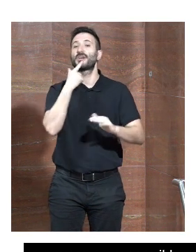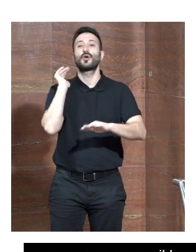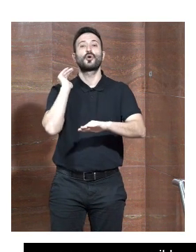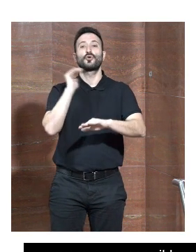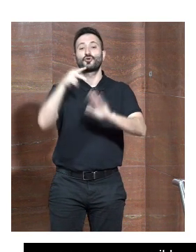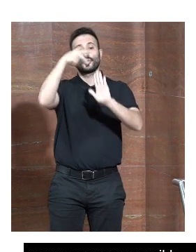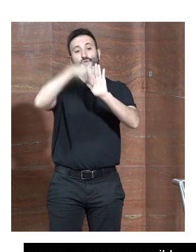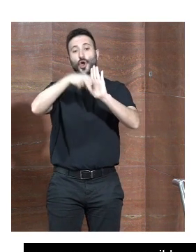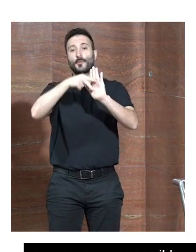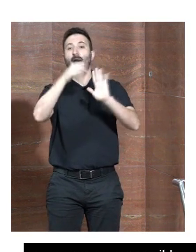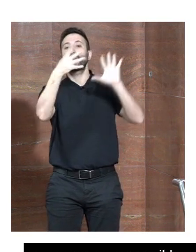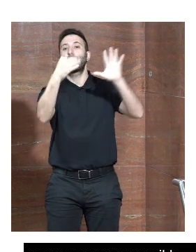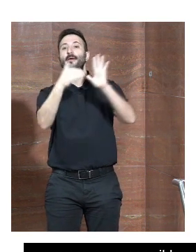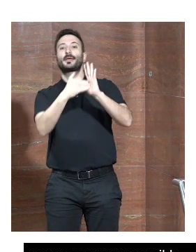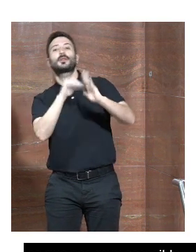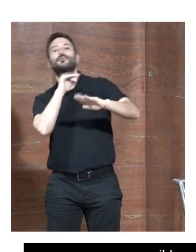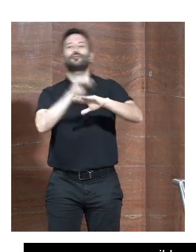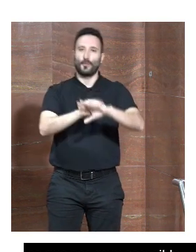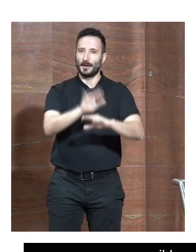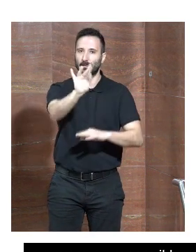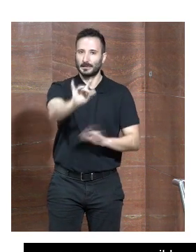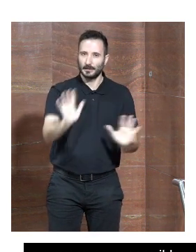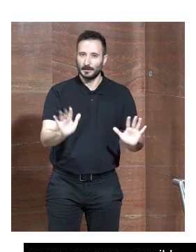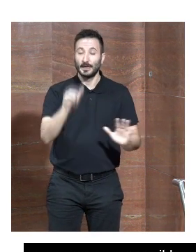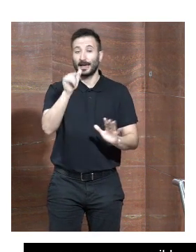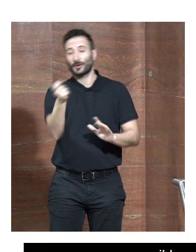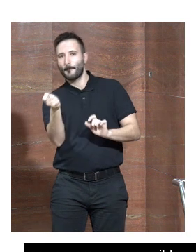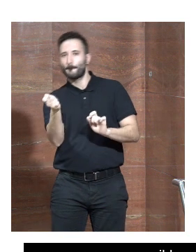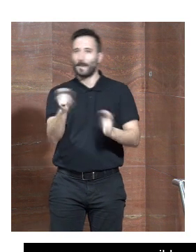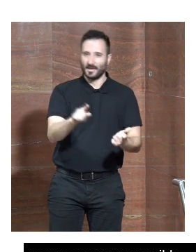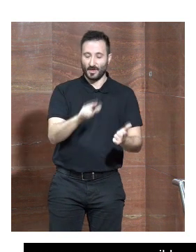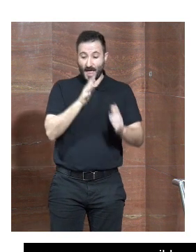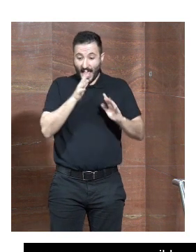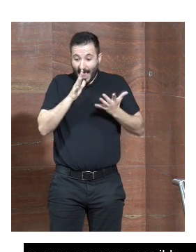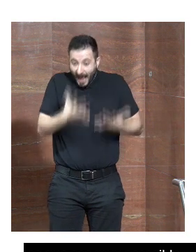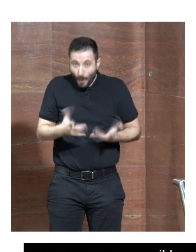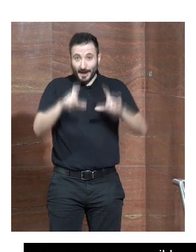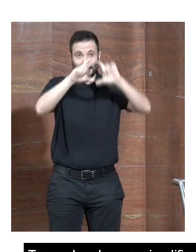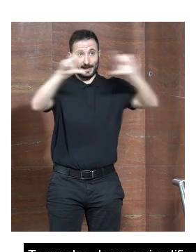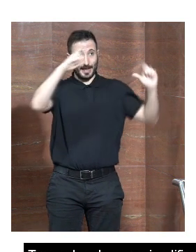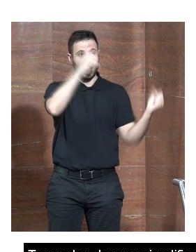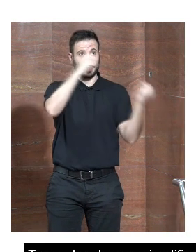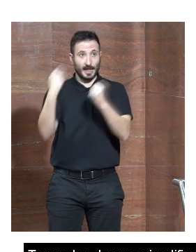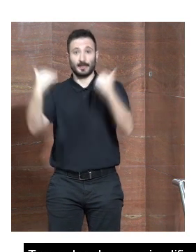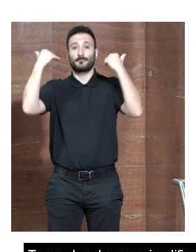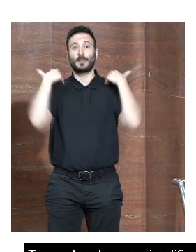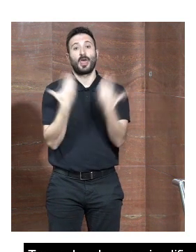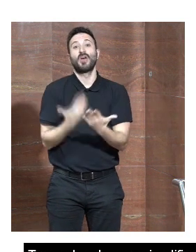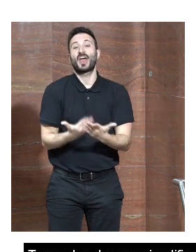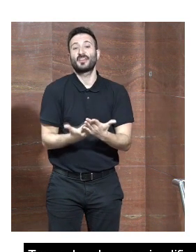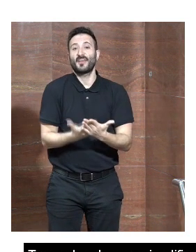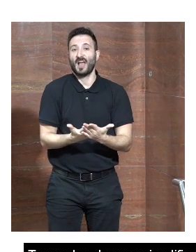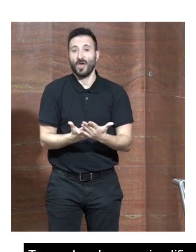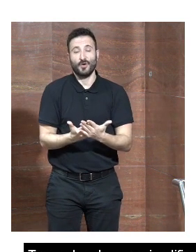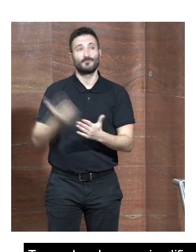la norma, con la 9001, por ejemplo, ¿no? Pues esto sería algo parecido. Ahora mismo, entidades que certifiquen eso,